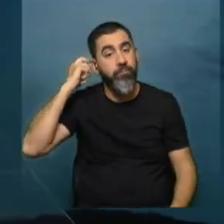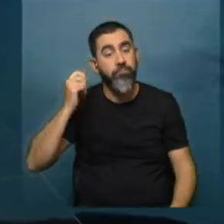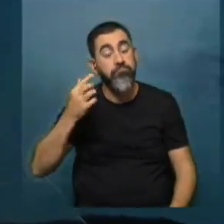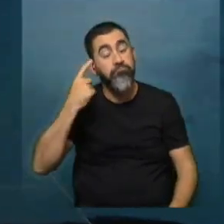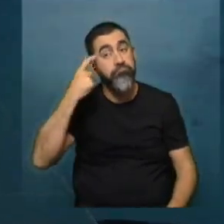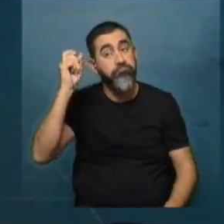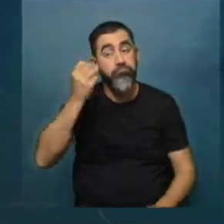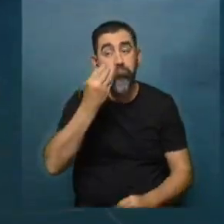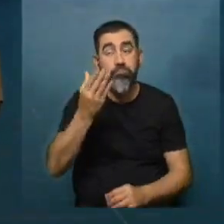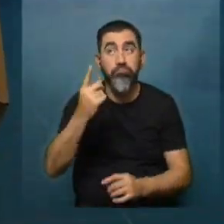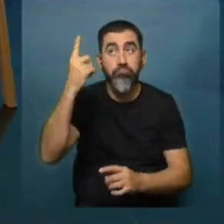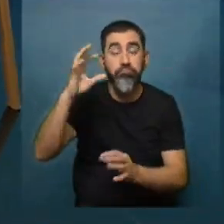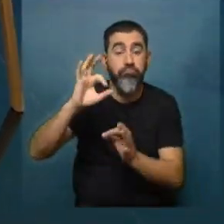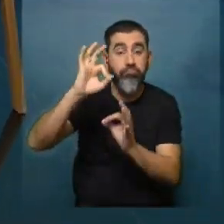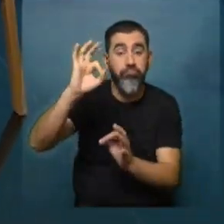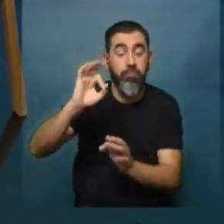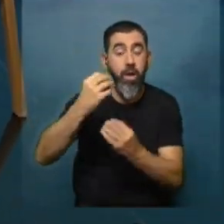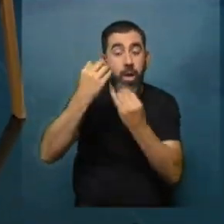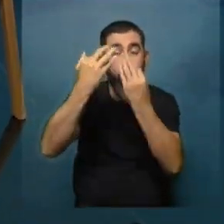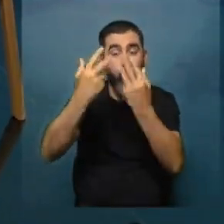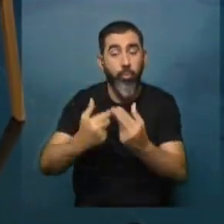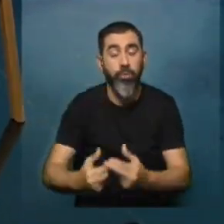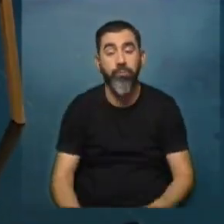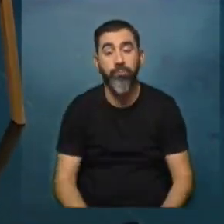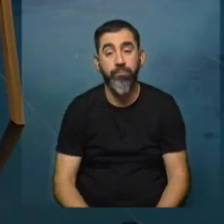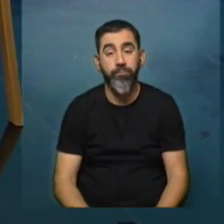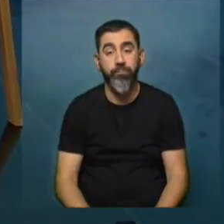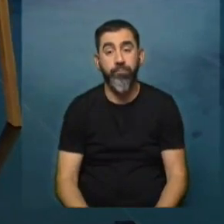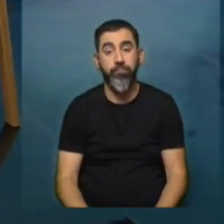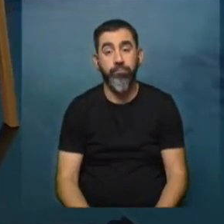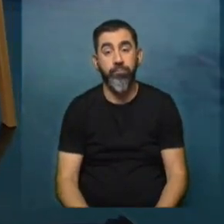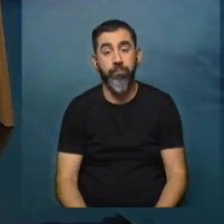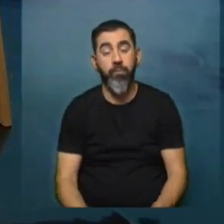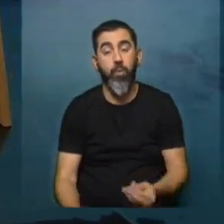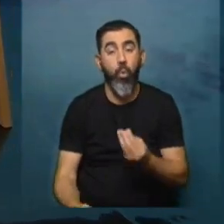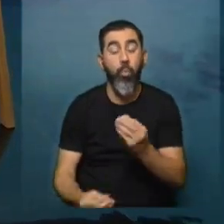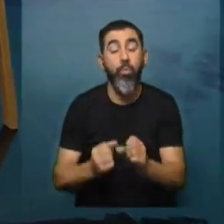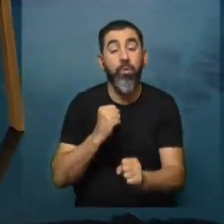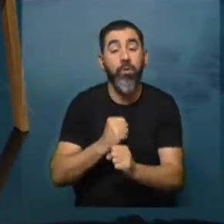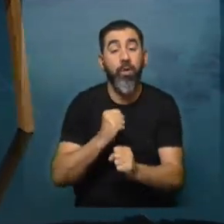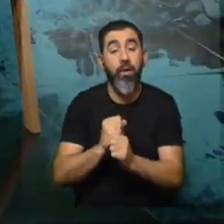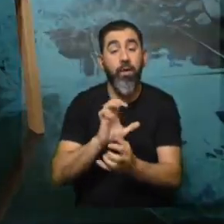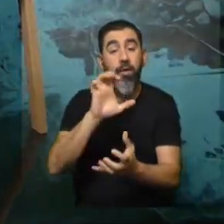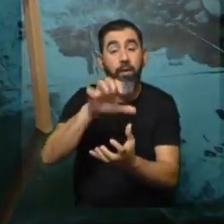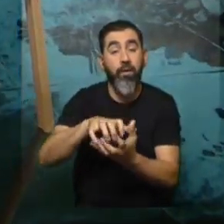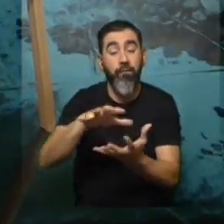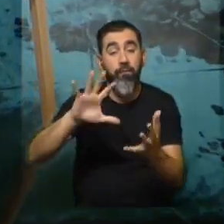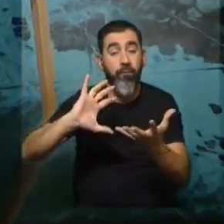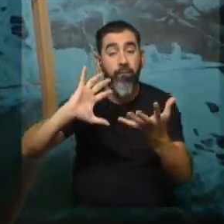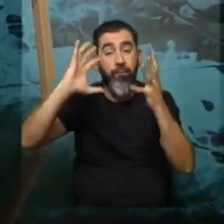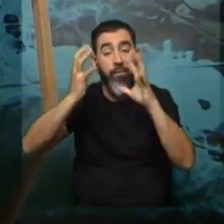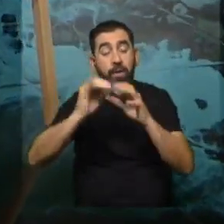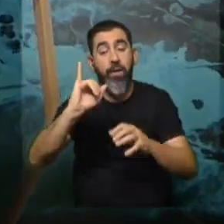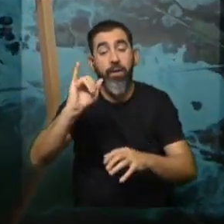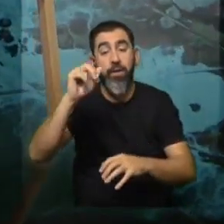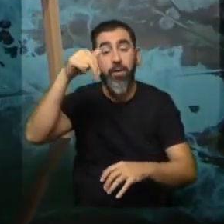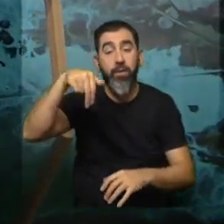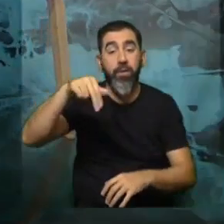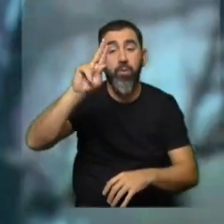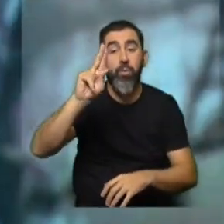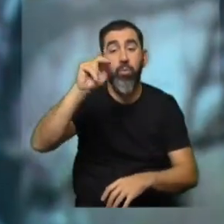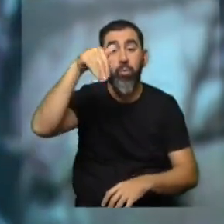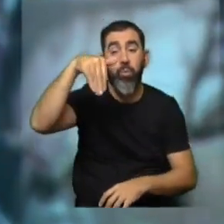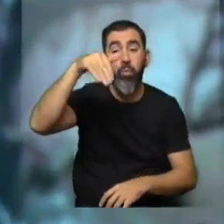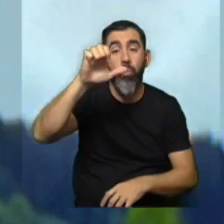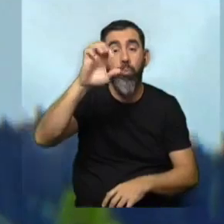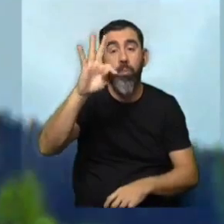Ingenioso, ¿no? El balancín del pluviómetro automático, me gusta. Bueno, ahí tenemos un panorama de cómo se trabaja en una estación meteorológica del Instituto Uruguayo de